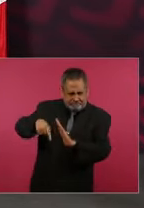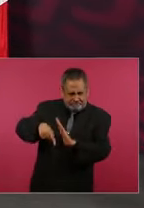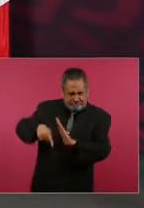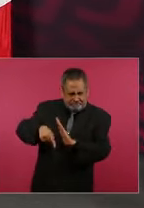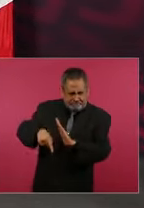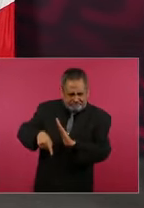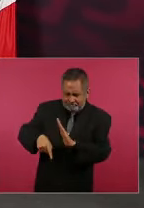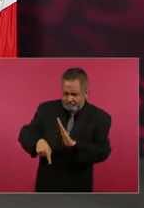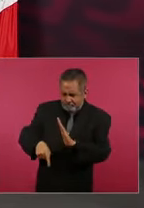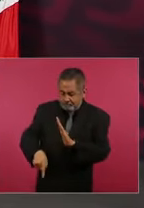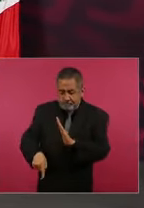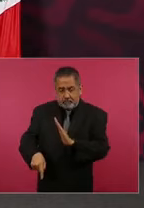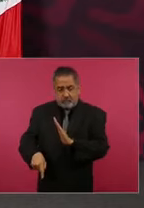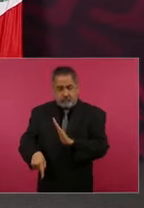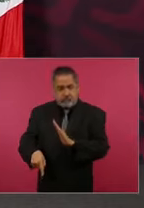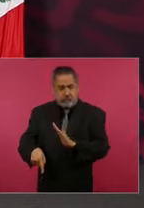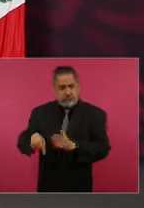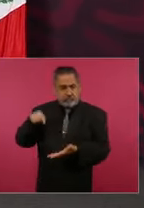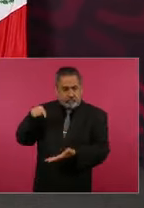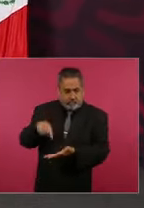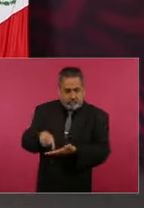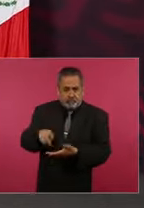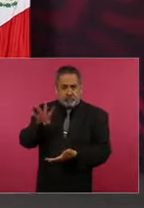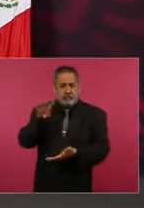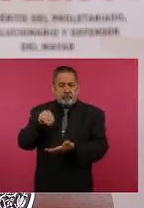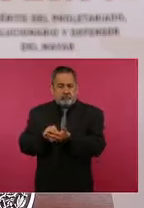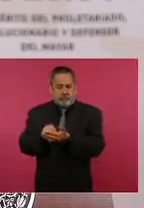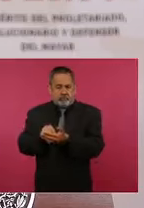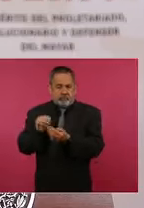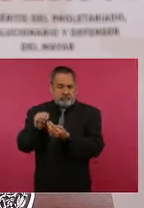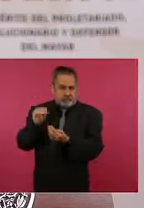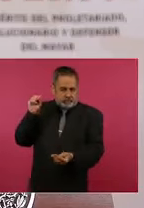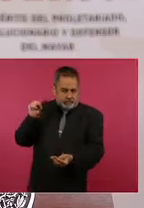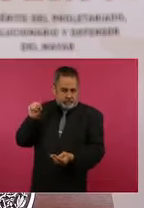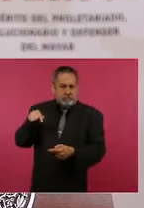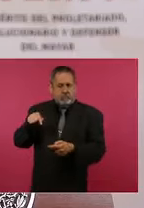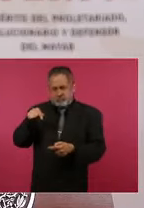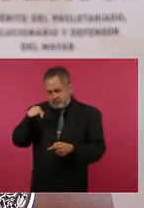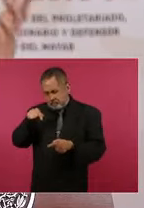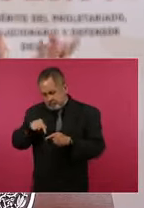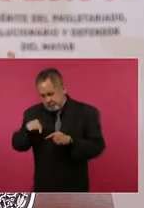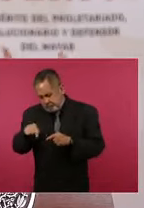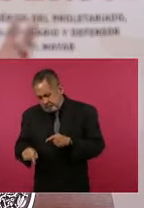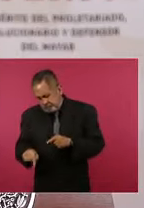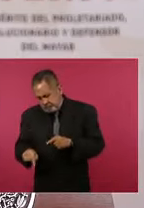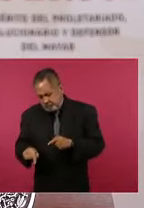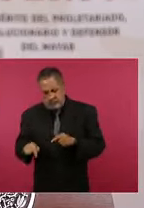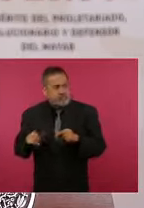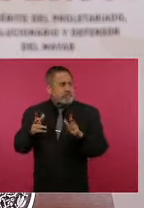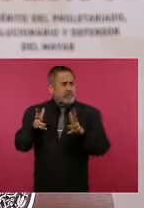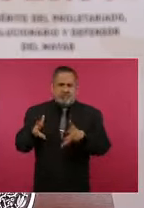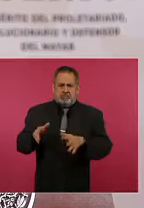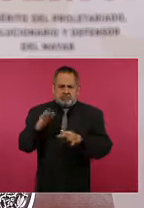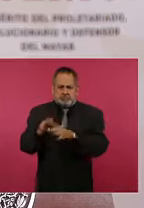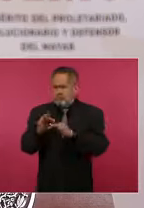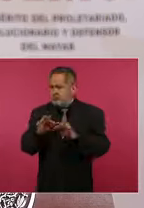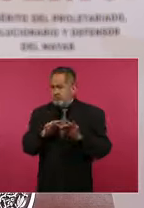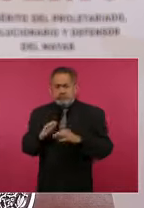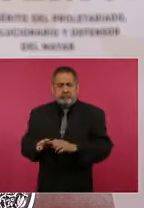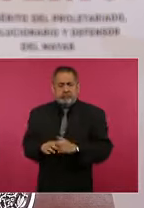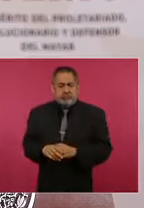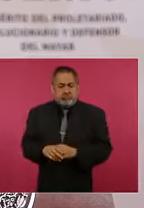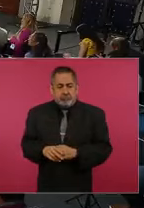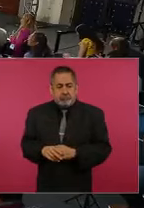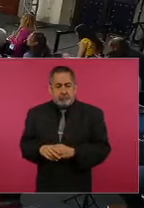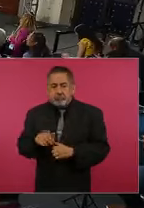ese campo, llegaron a 4,000 metros, quedaron todas las instalaciones, al parecer ya no